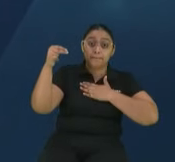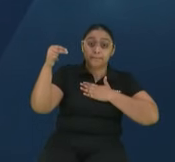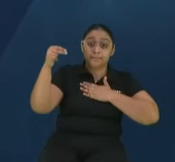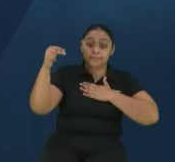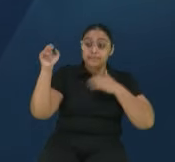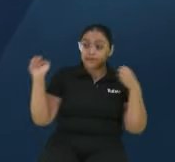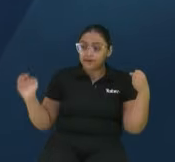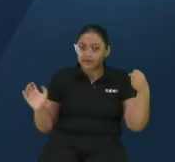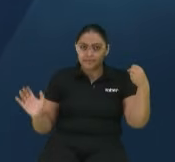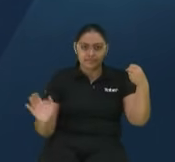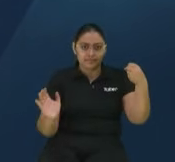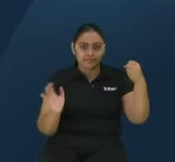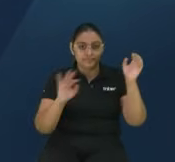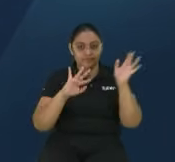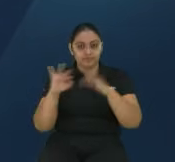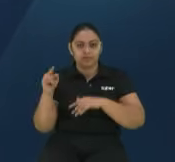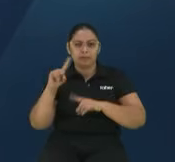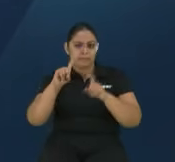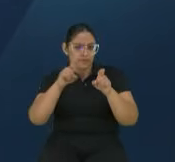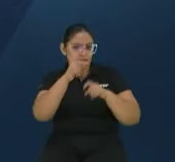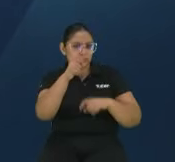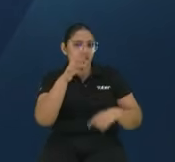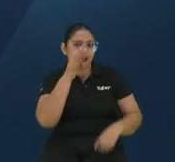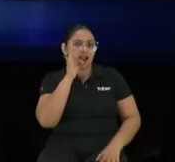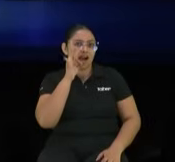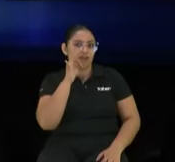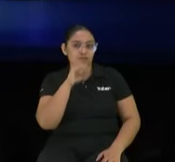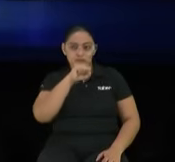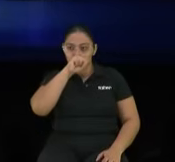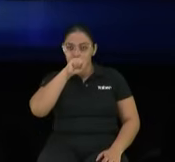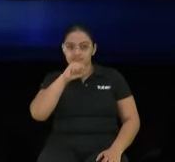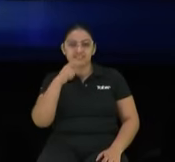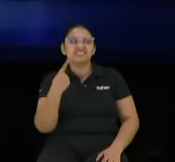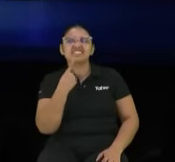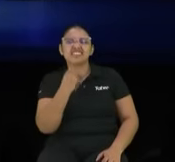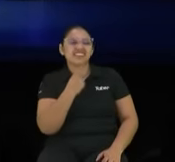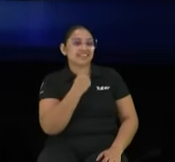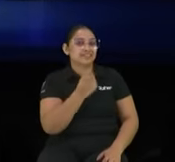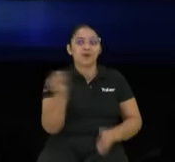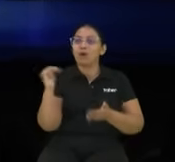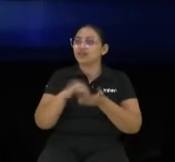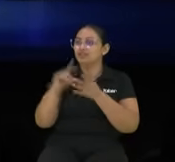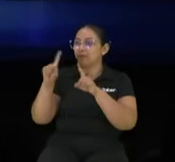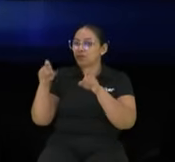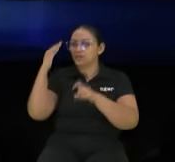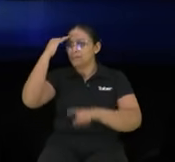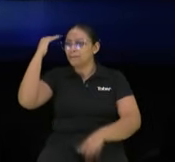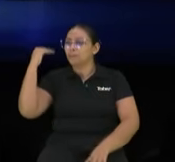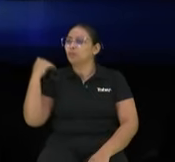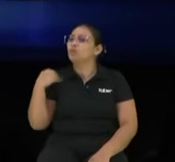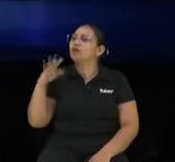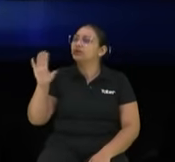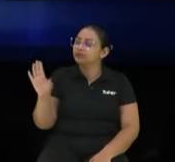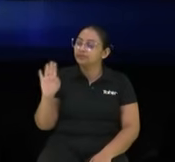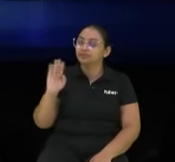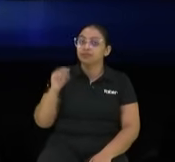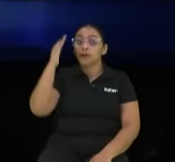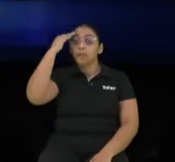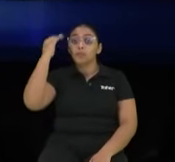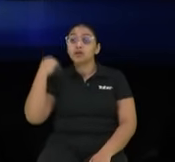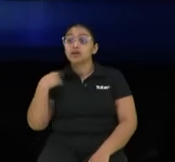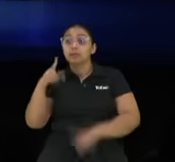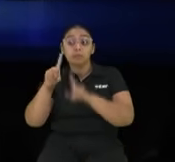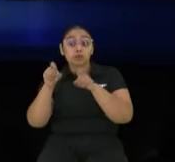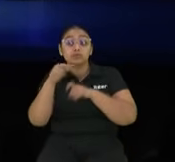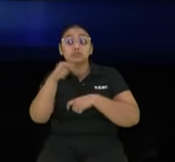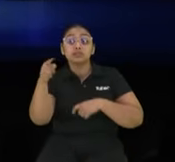A cuánto le gusta el café Aquí voy a volver a preguntar solo mujeres A cuántas les gusta el